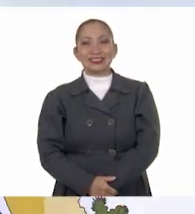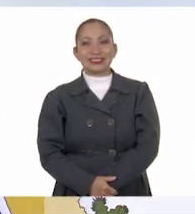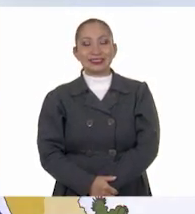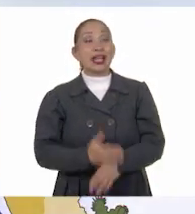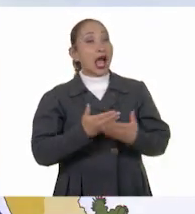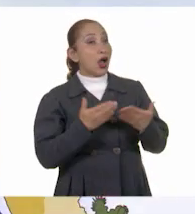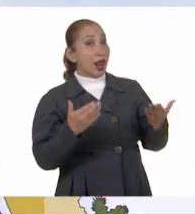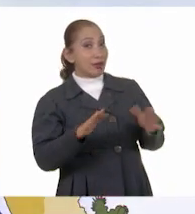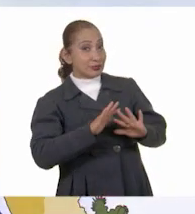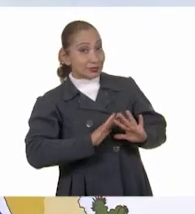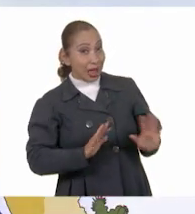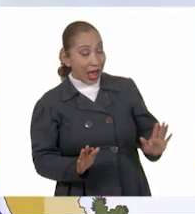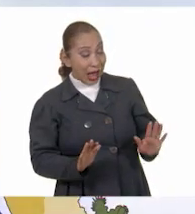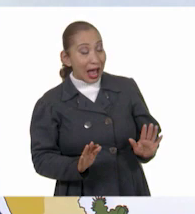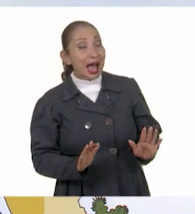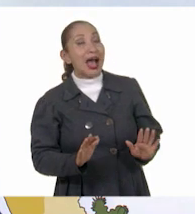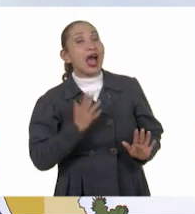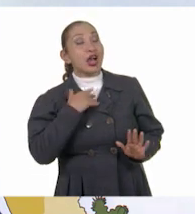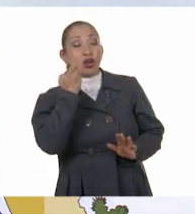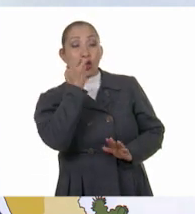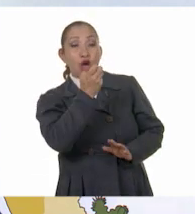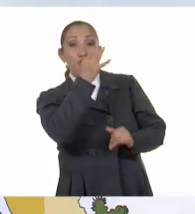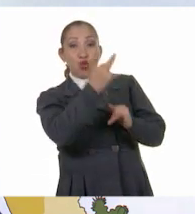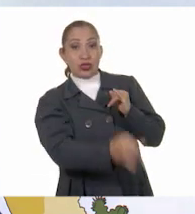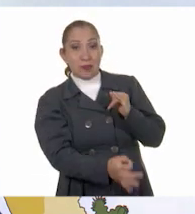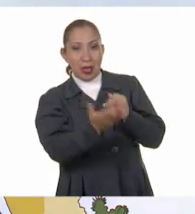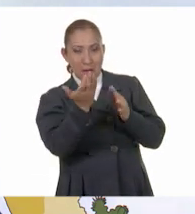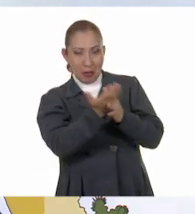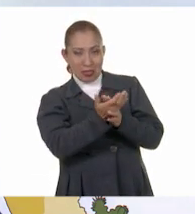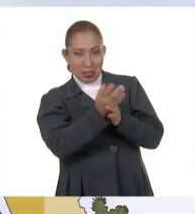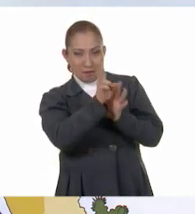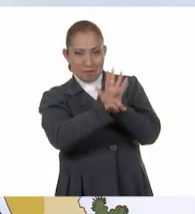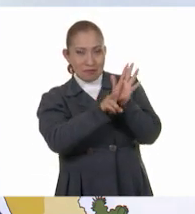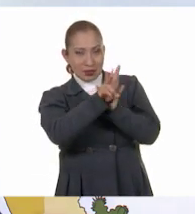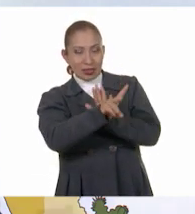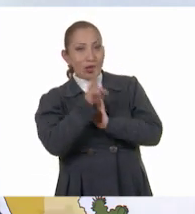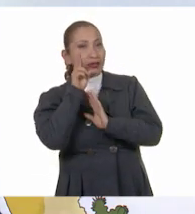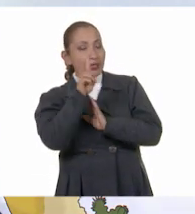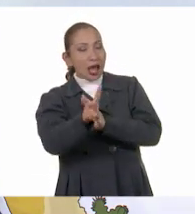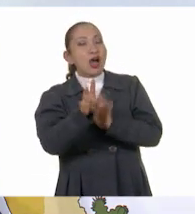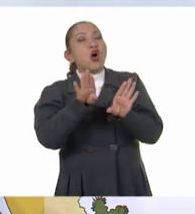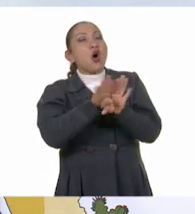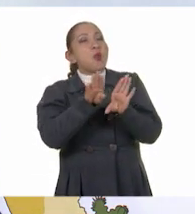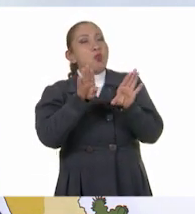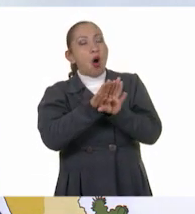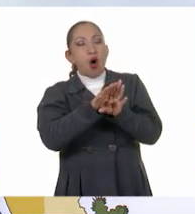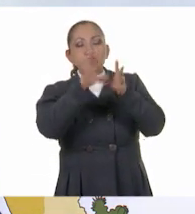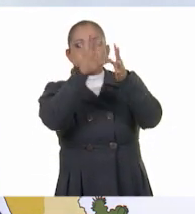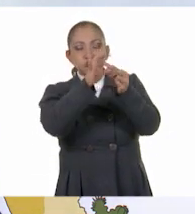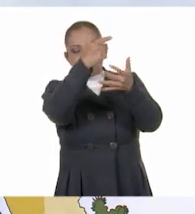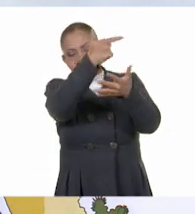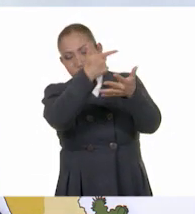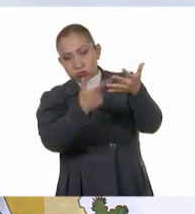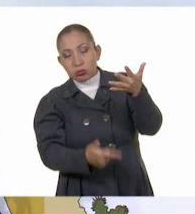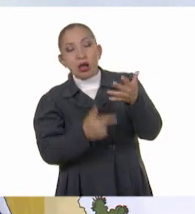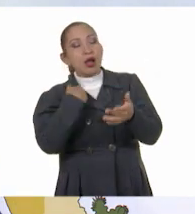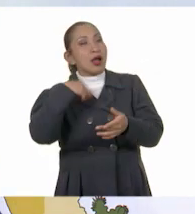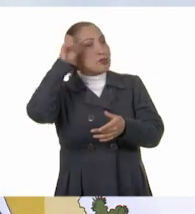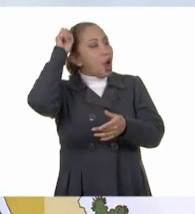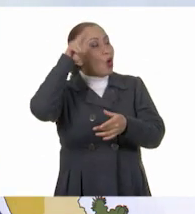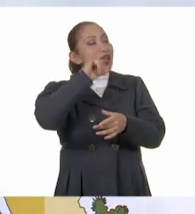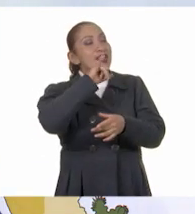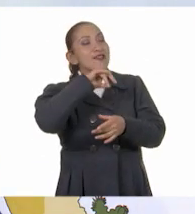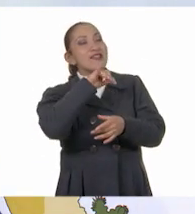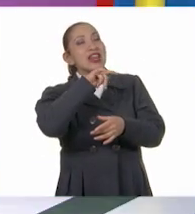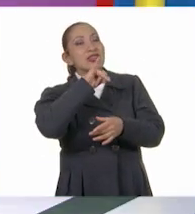Y ahora sí, ya con esta última parte del video, vamos a ver cómo quedarían las instrucciones. Raulito, ¿en